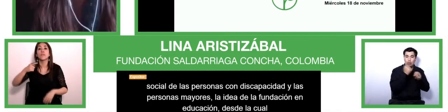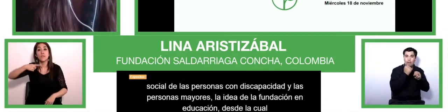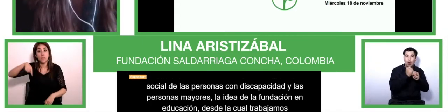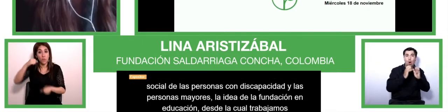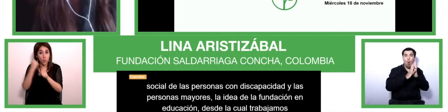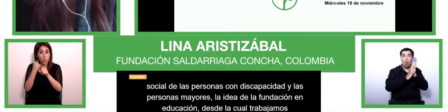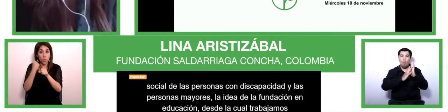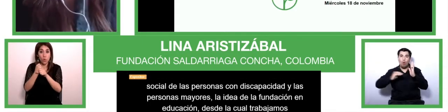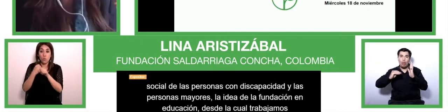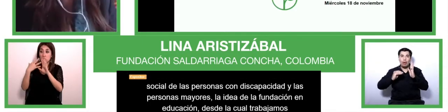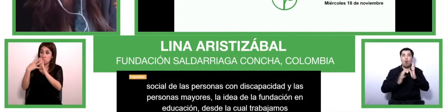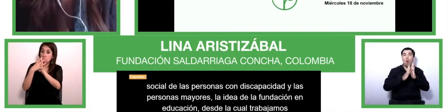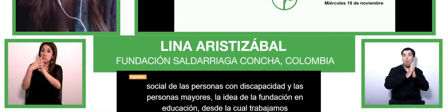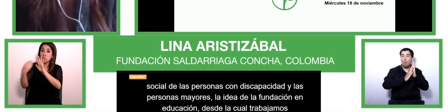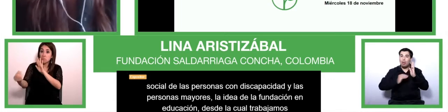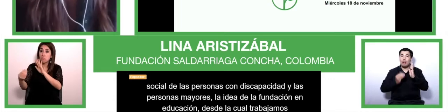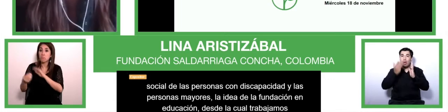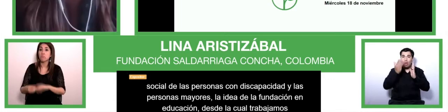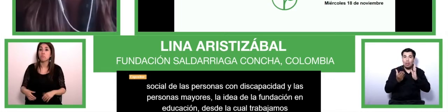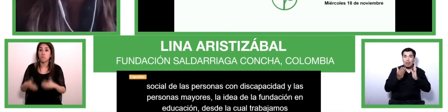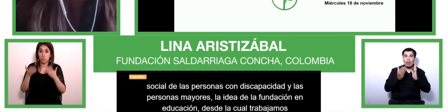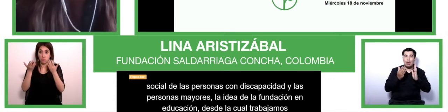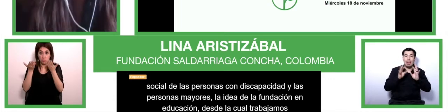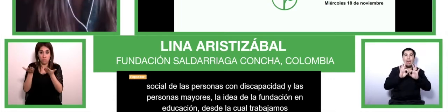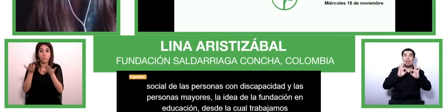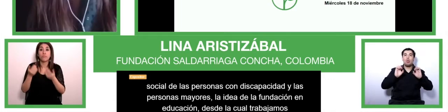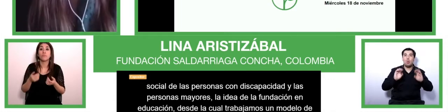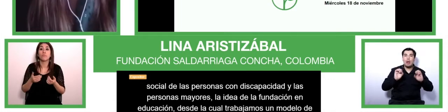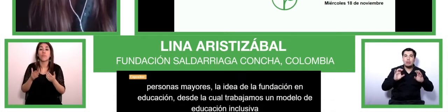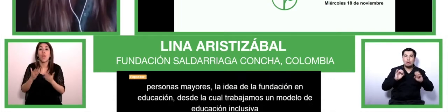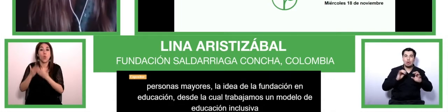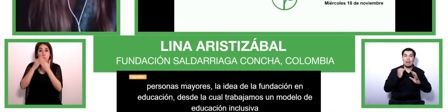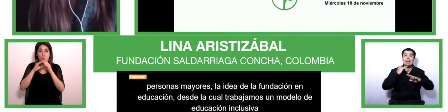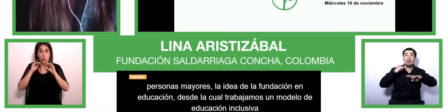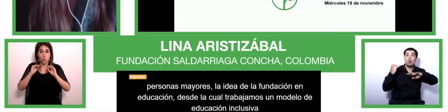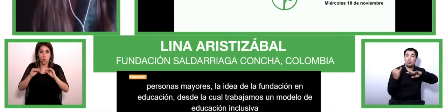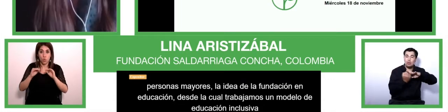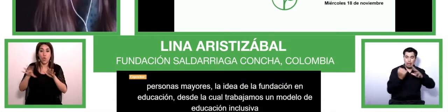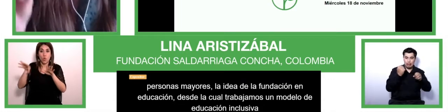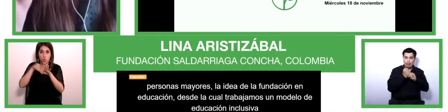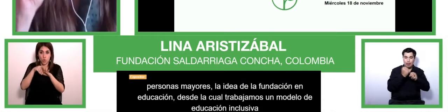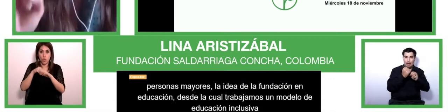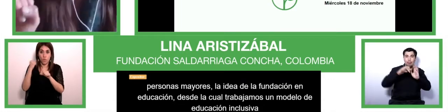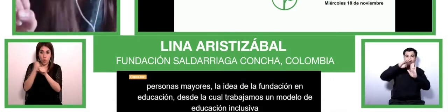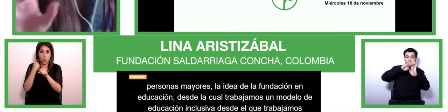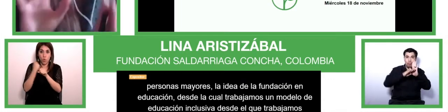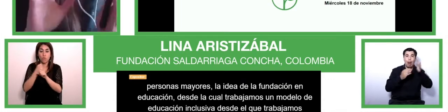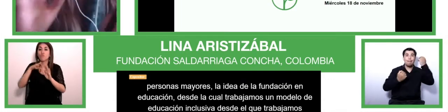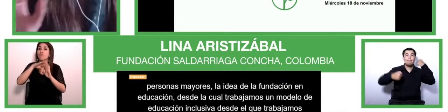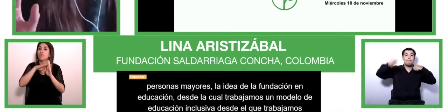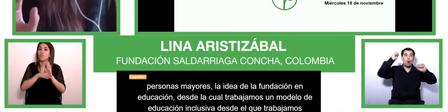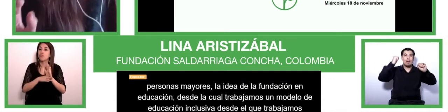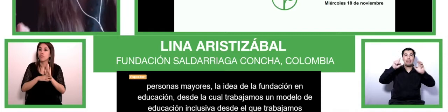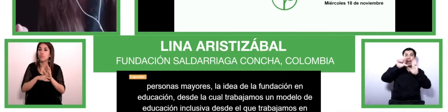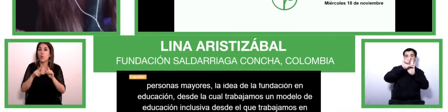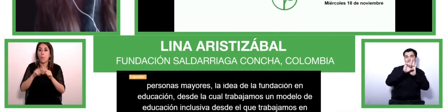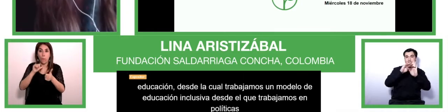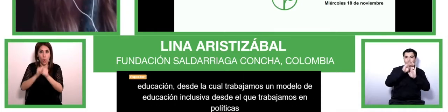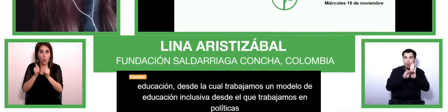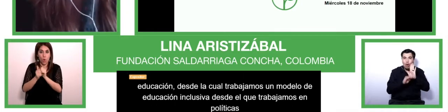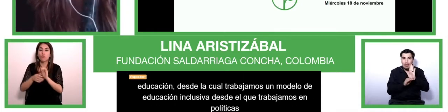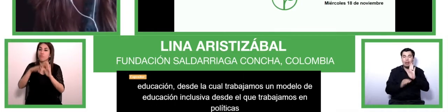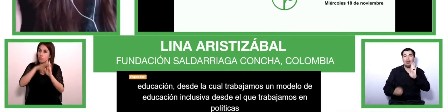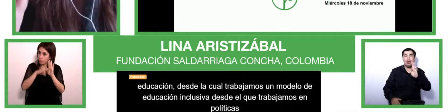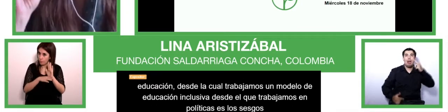un modelo. Hemos implementado un modelo de educación inclusiva desde el que trabajamos en políticas, en los ejes de la